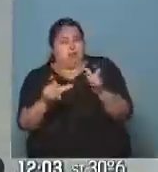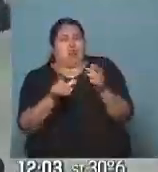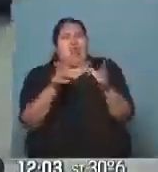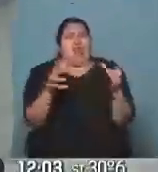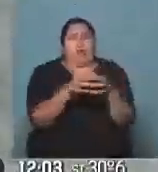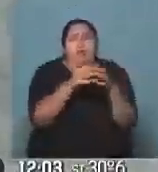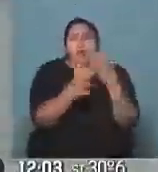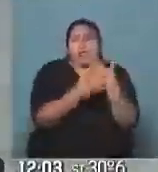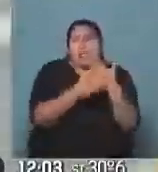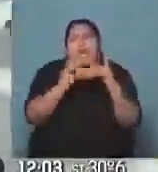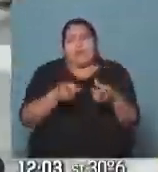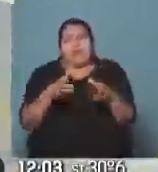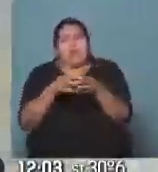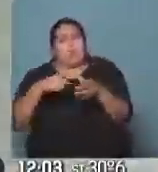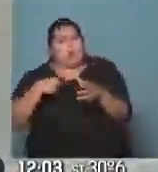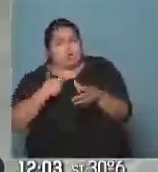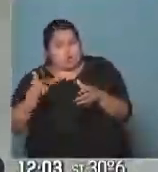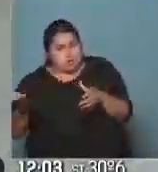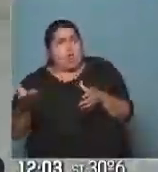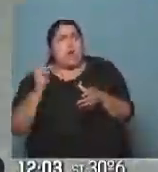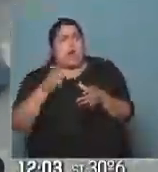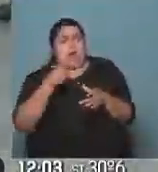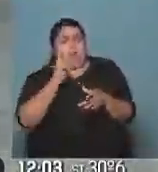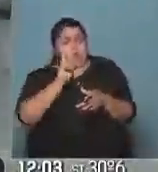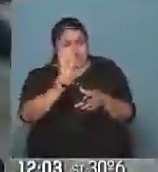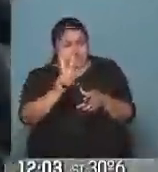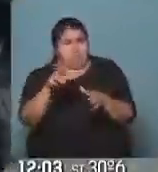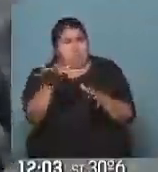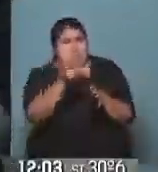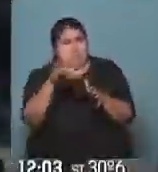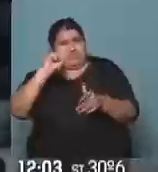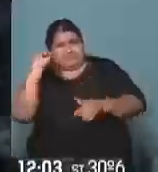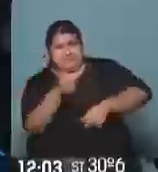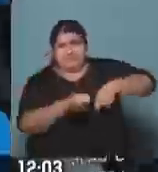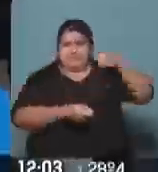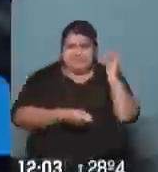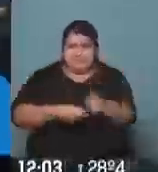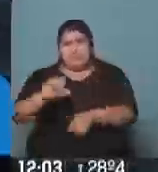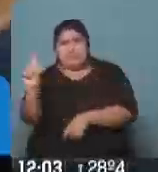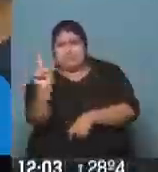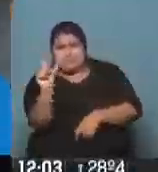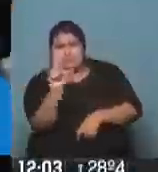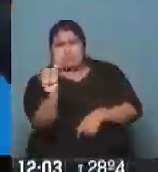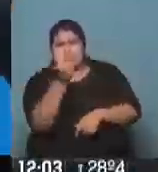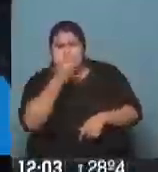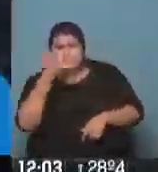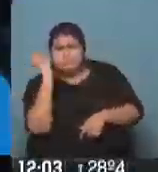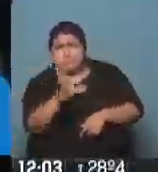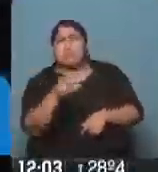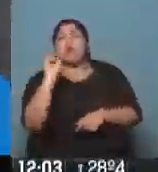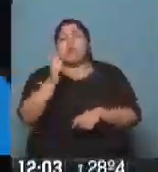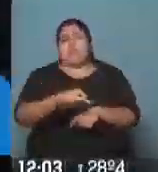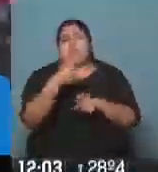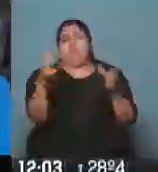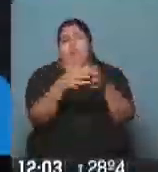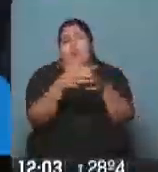Hubo serios incidentes, como estamos compartiendo con ustedes en imágenes, palos y gases en el marco de esta protesta de empleados